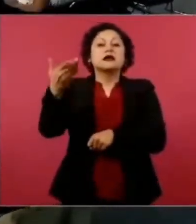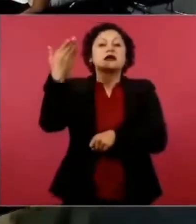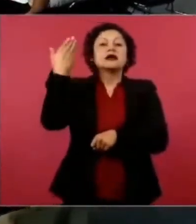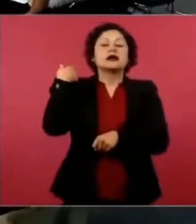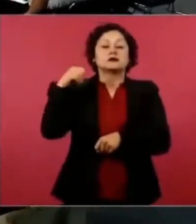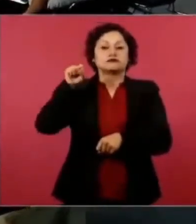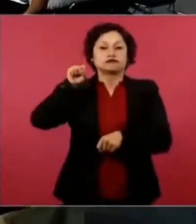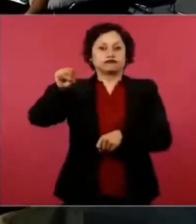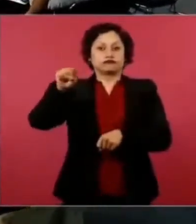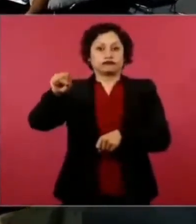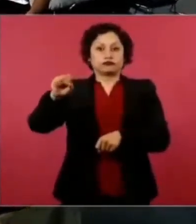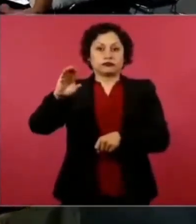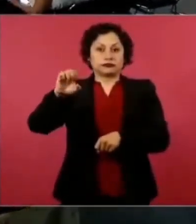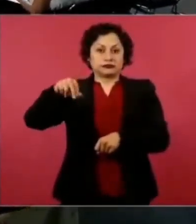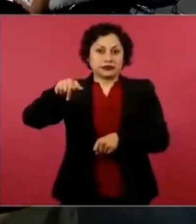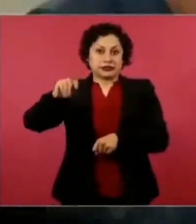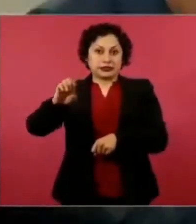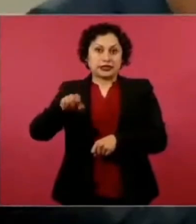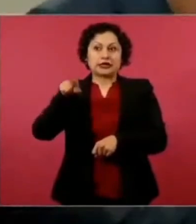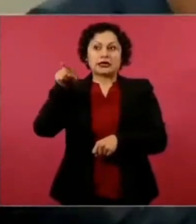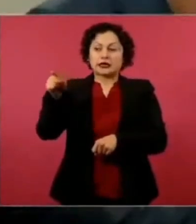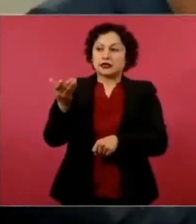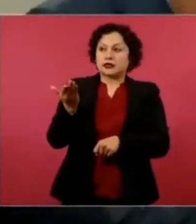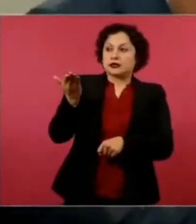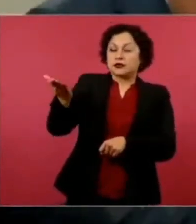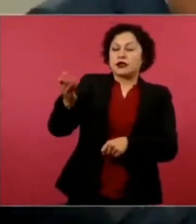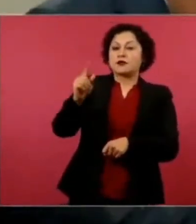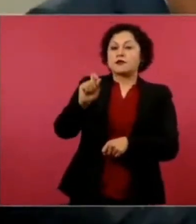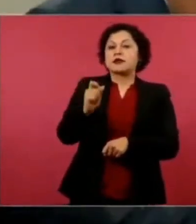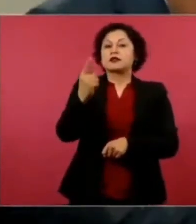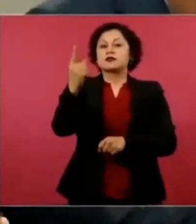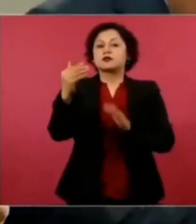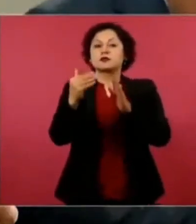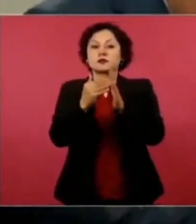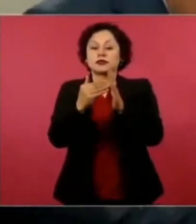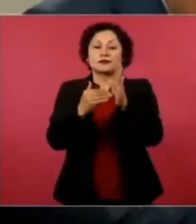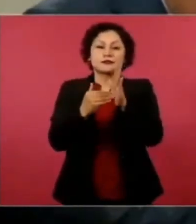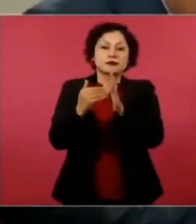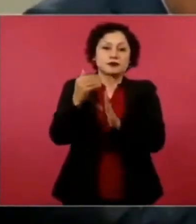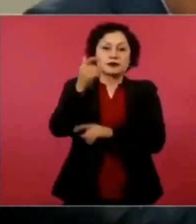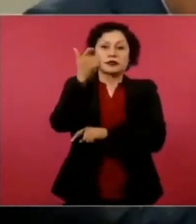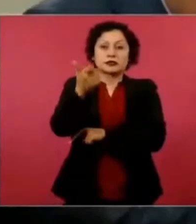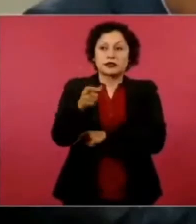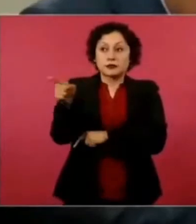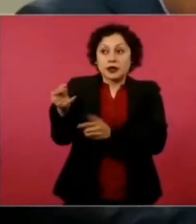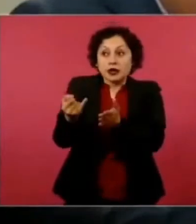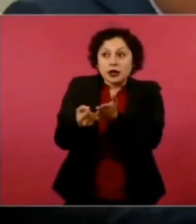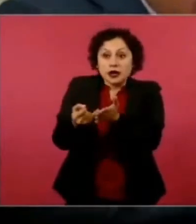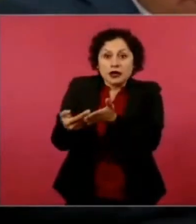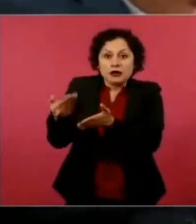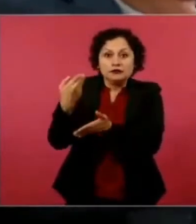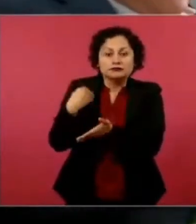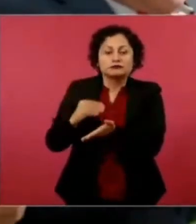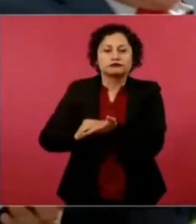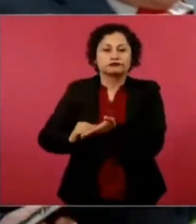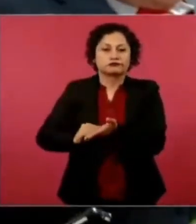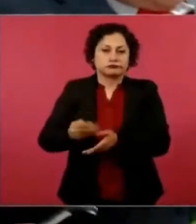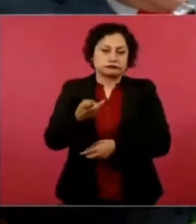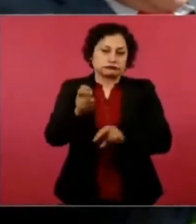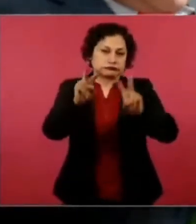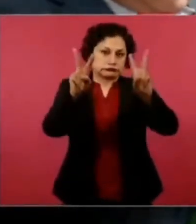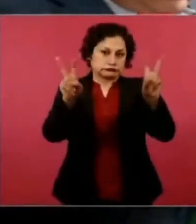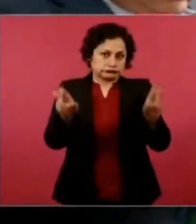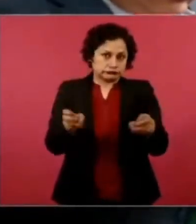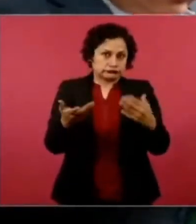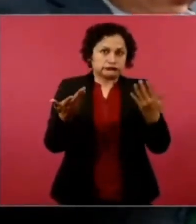Baster Gordillo, el pago de un crédito fiscal de 21 millones de pesos. Todo esto, pues precisamente de cuestiones de evasión fiscal.